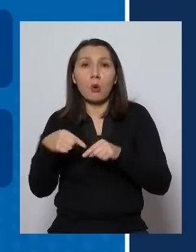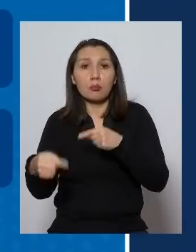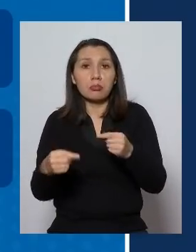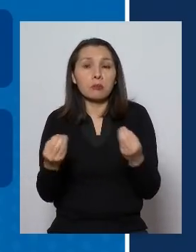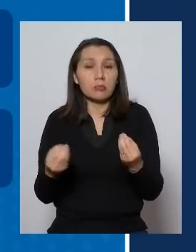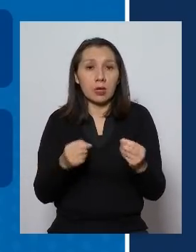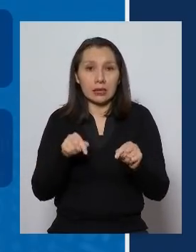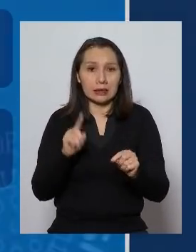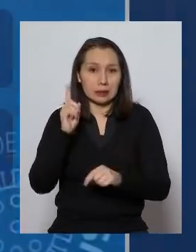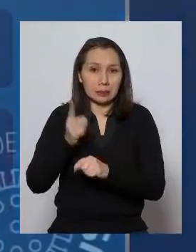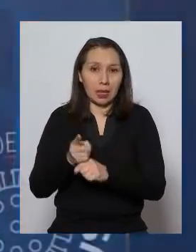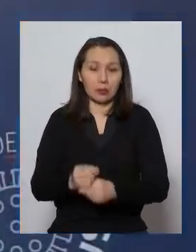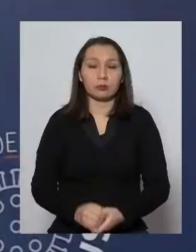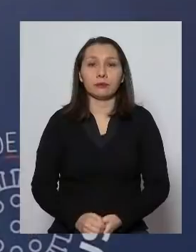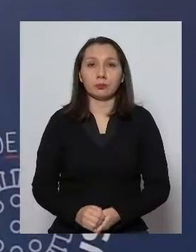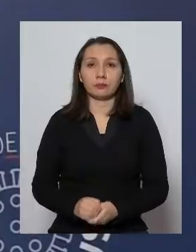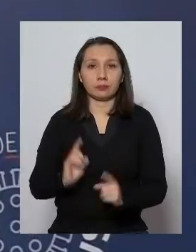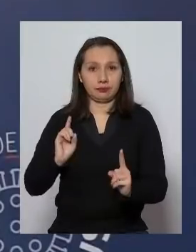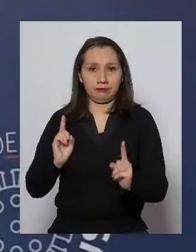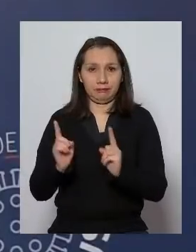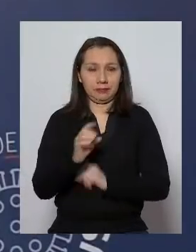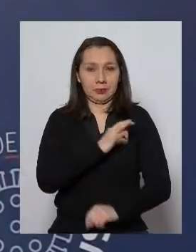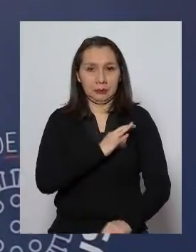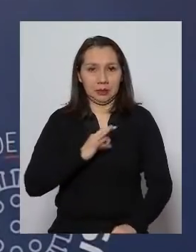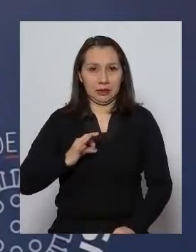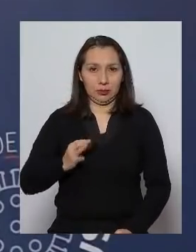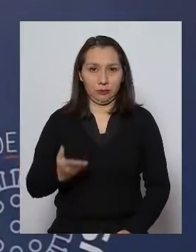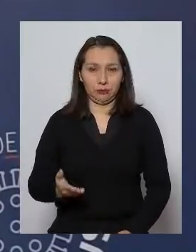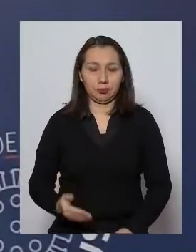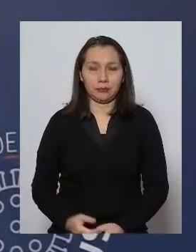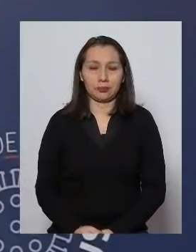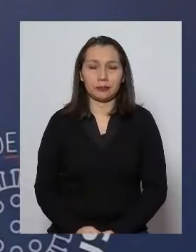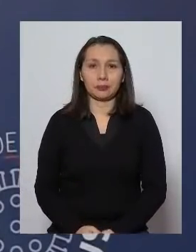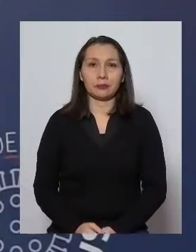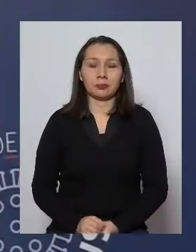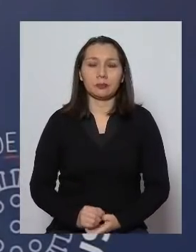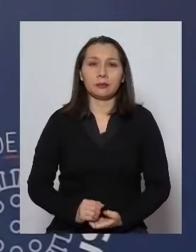medida. Cedo la palabra al ministro Mañalich.